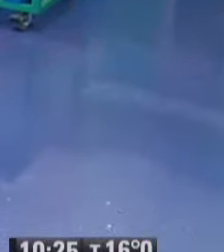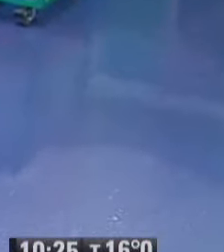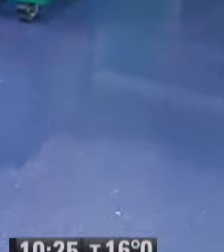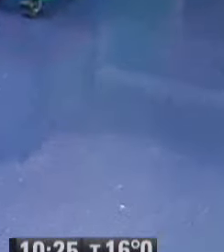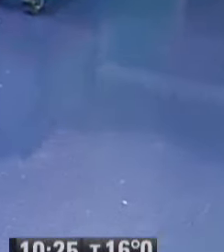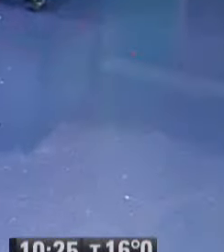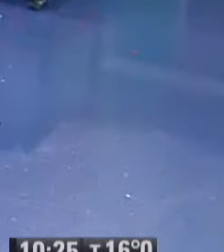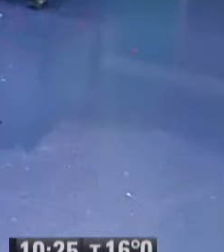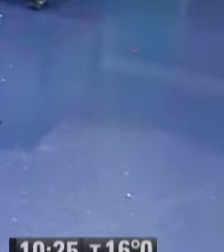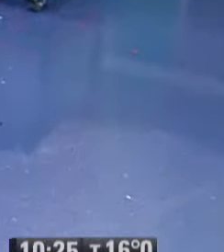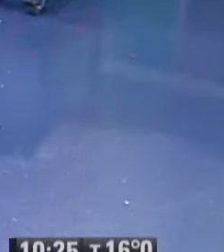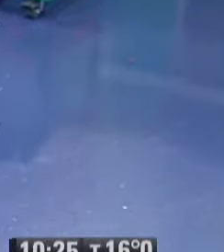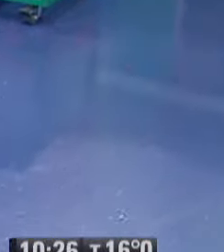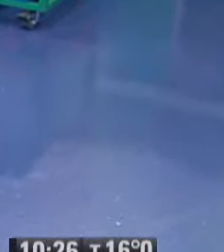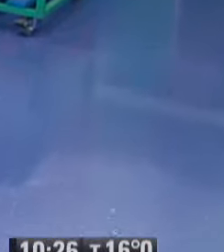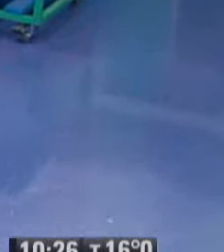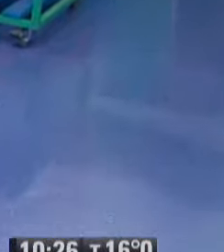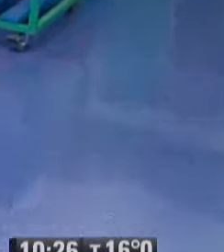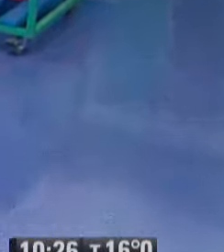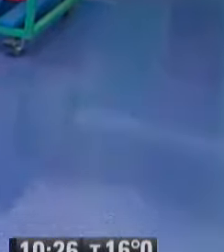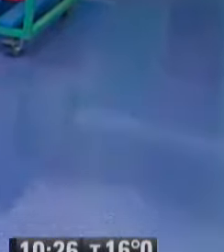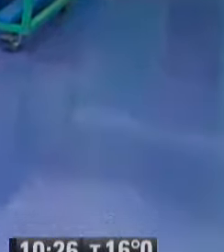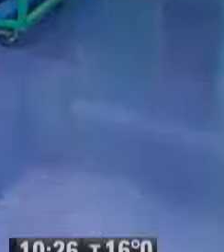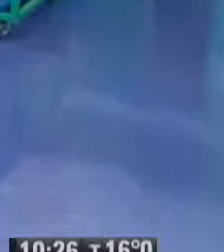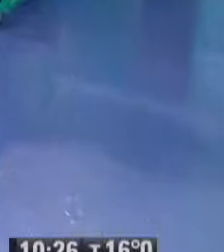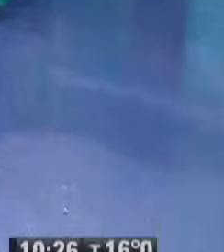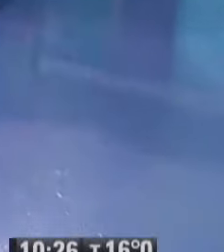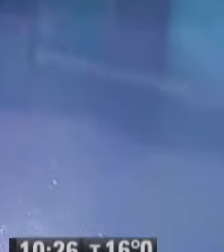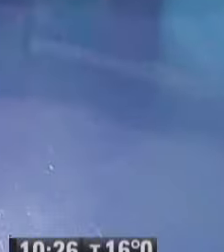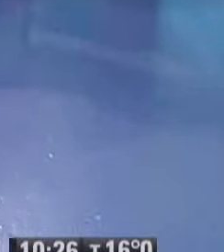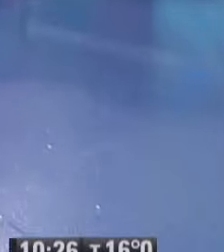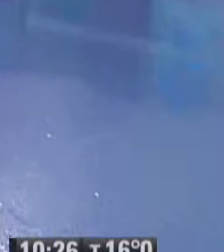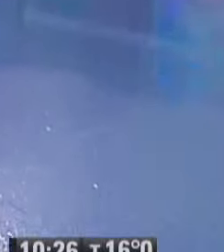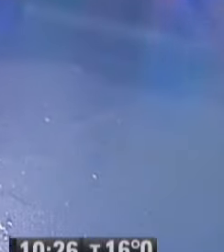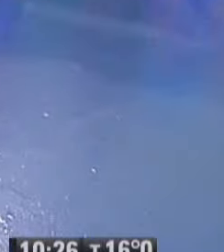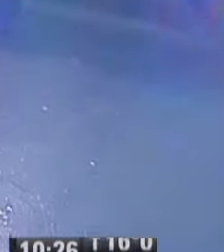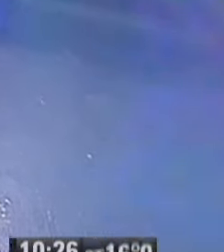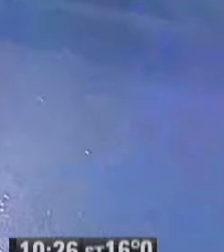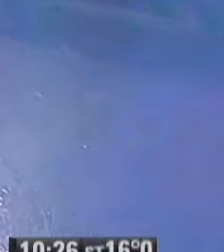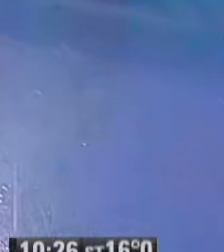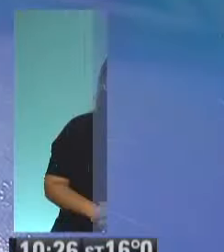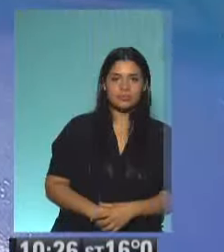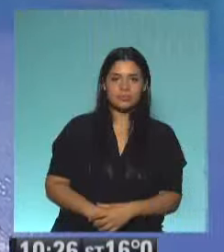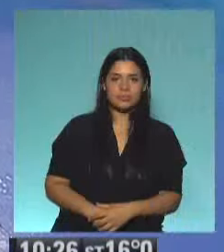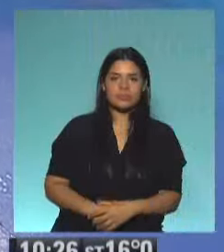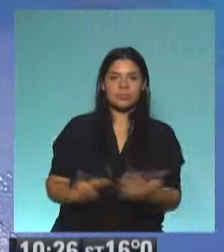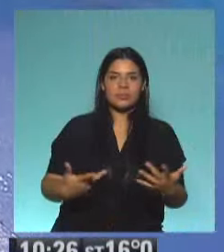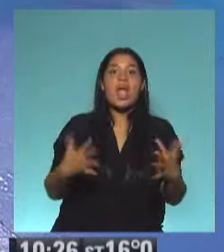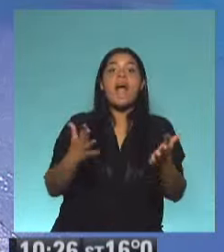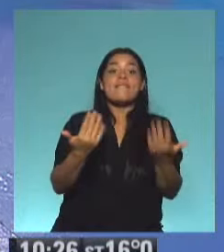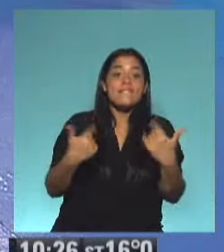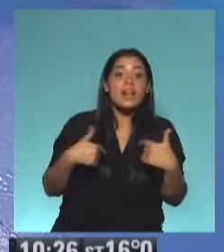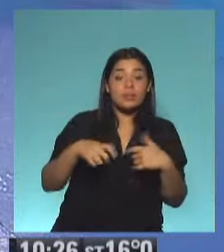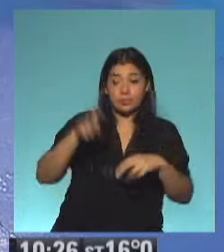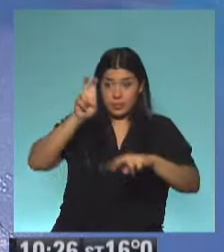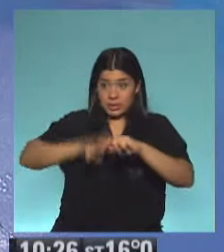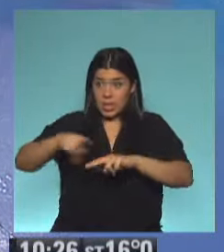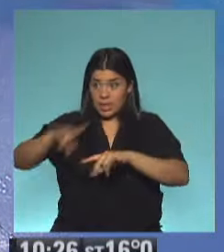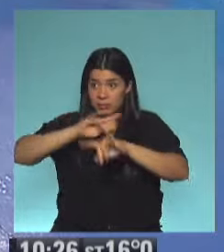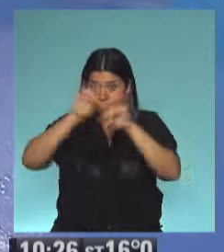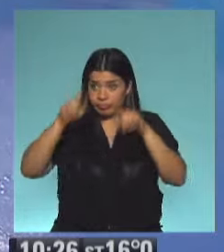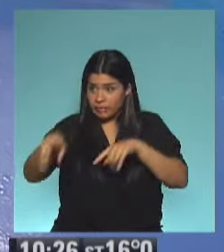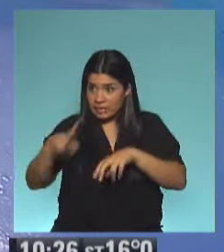de... Sí, es que por ahí nunca estuvo por acá, bajó de los cerros. A ver, le hago un lugar. Pujilay, no sé si querrá como... A ver, ¿quiere sentarse, Pujilay? ¿Quiere